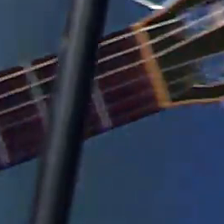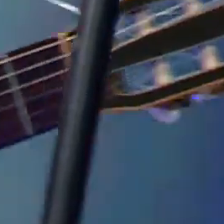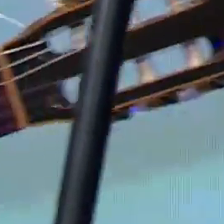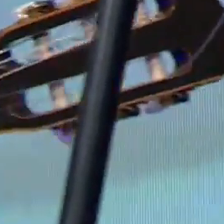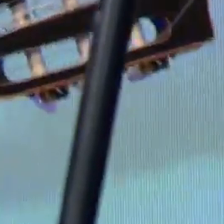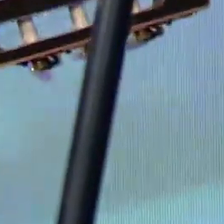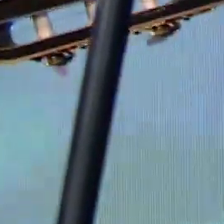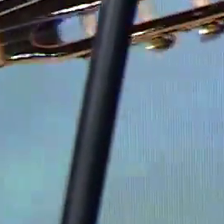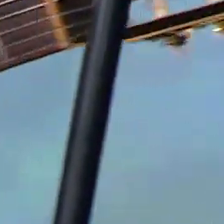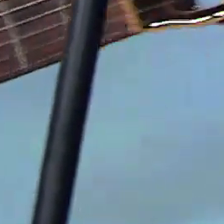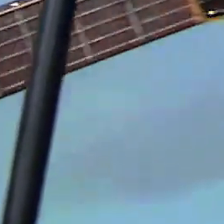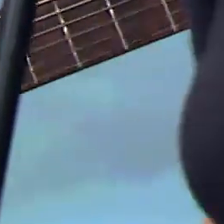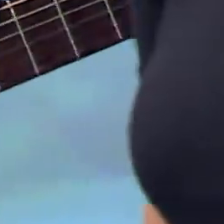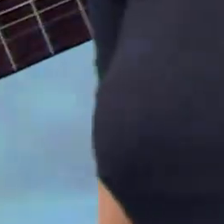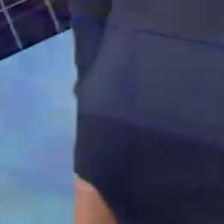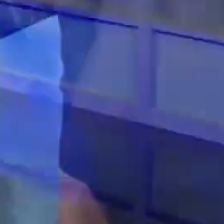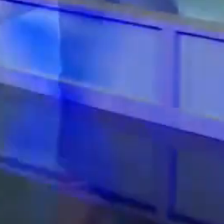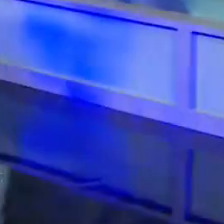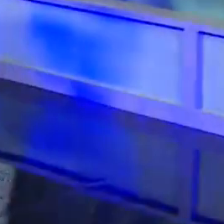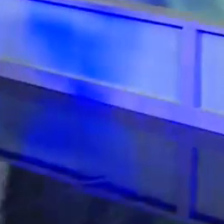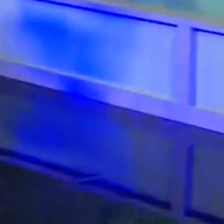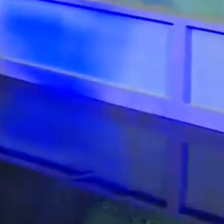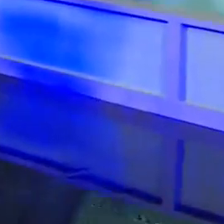enjaulados del abuelo